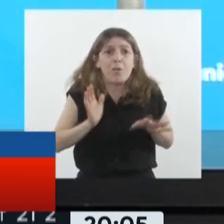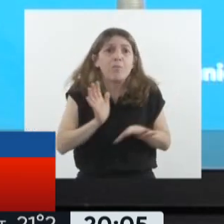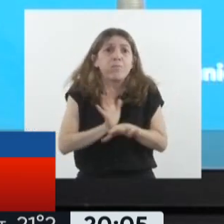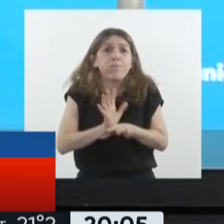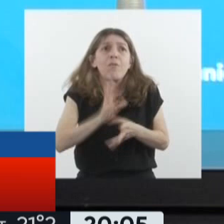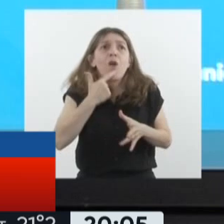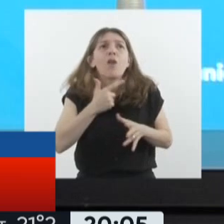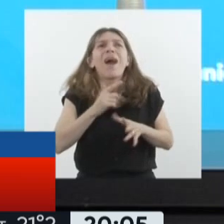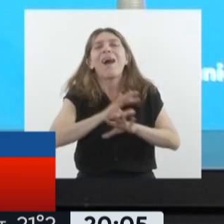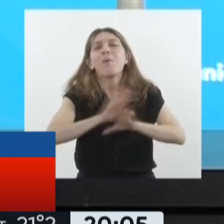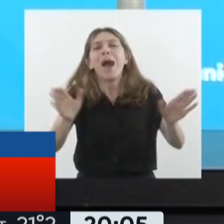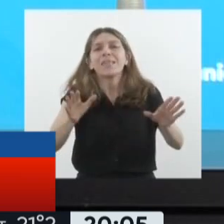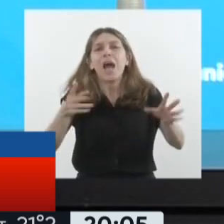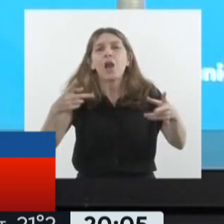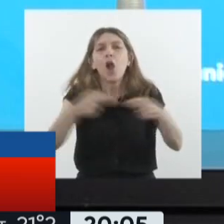frenar la presencialidad,